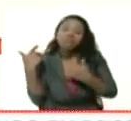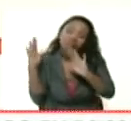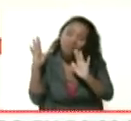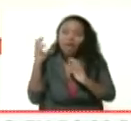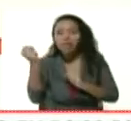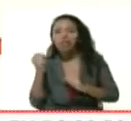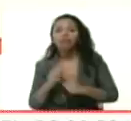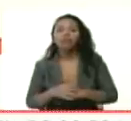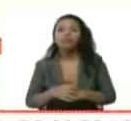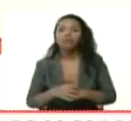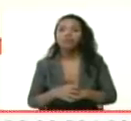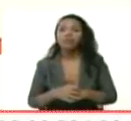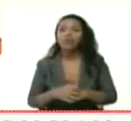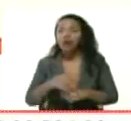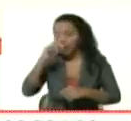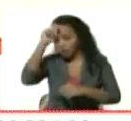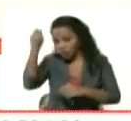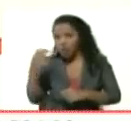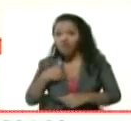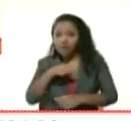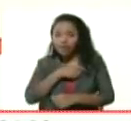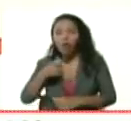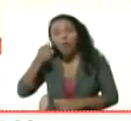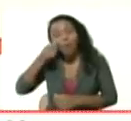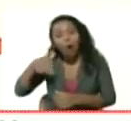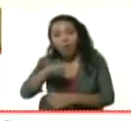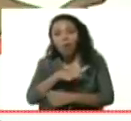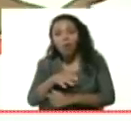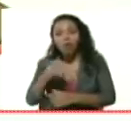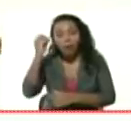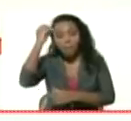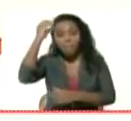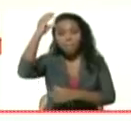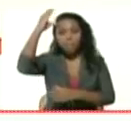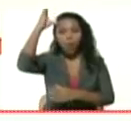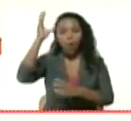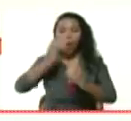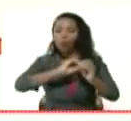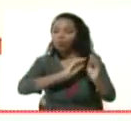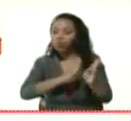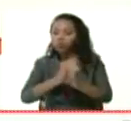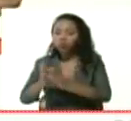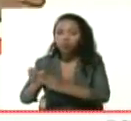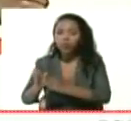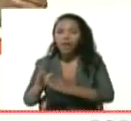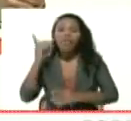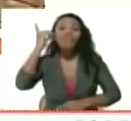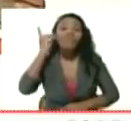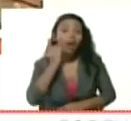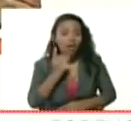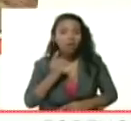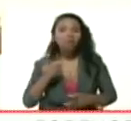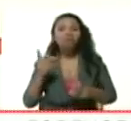gran reconocimiento a nuestro pueblo, la capacidad de organización. El fin de semana también Darío Vivas para